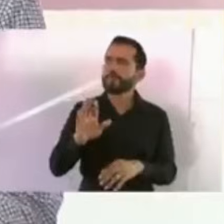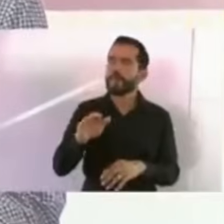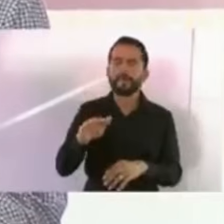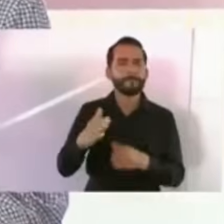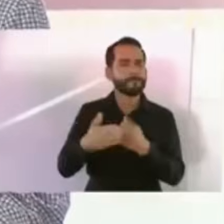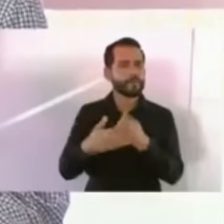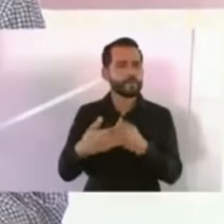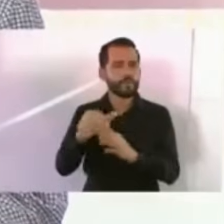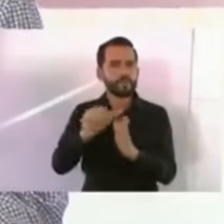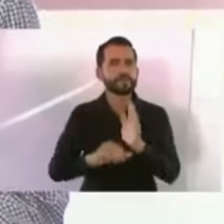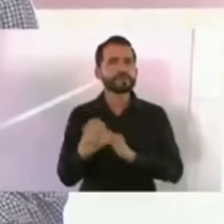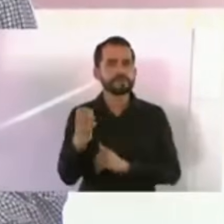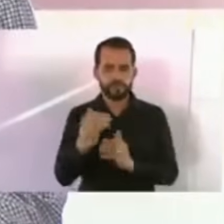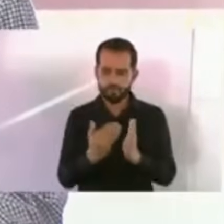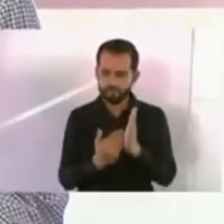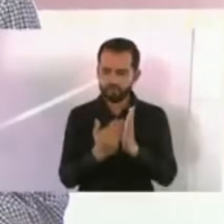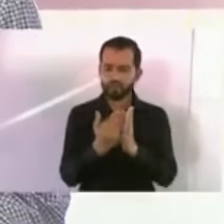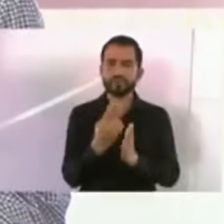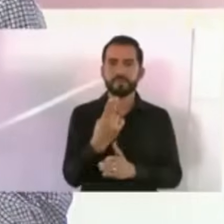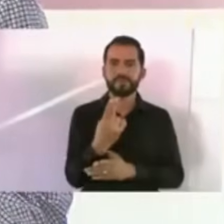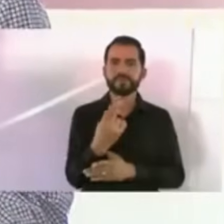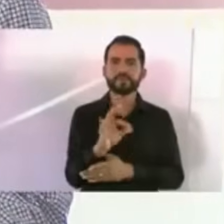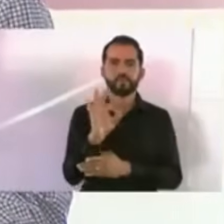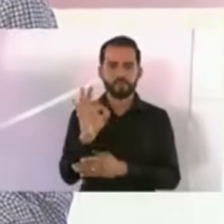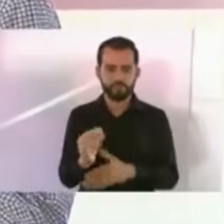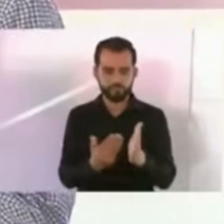de enero aumenta 25%,